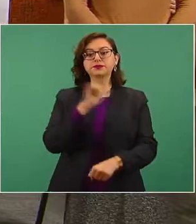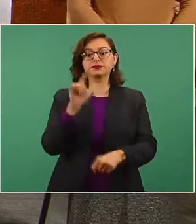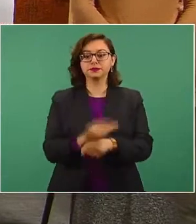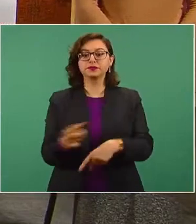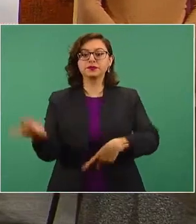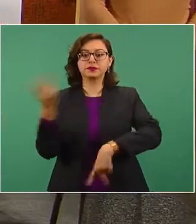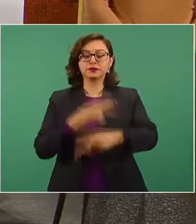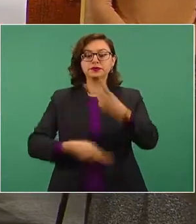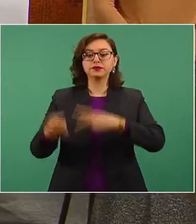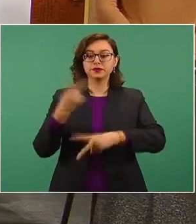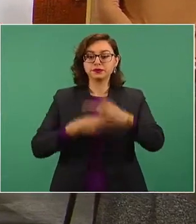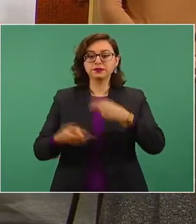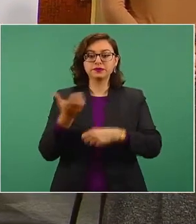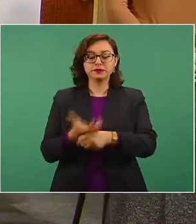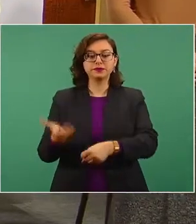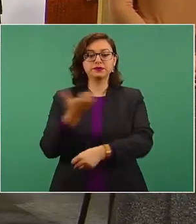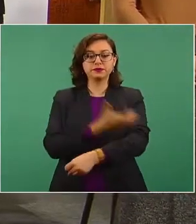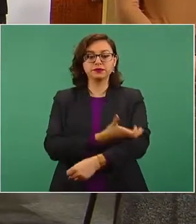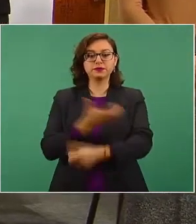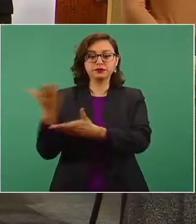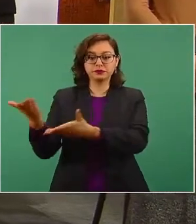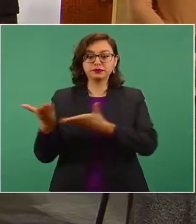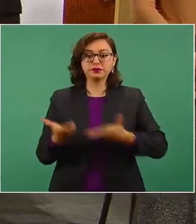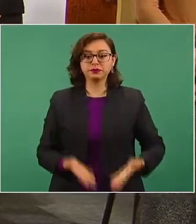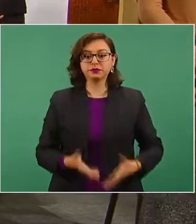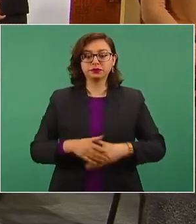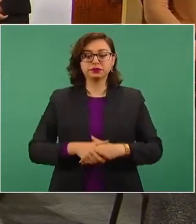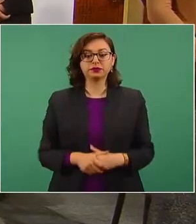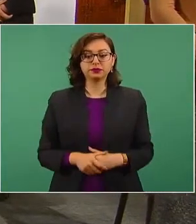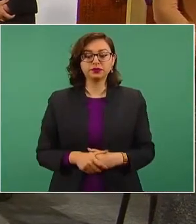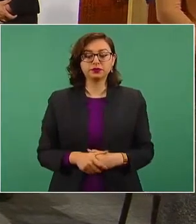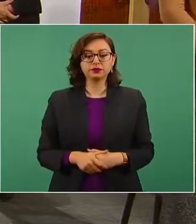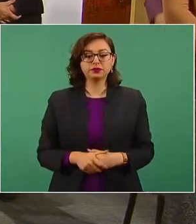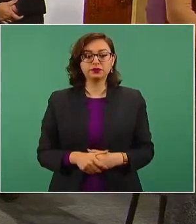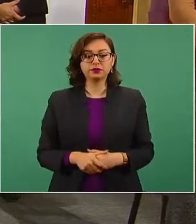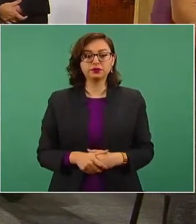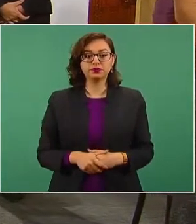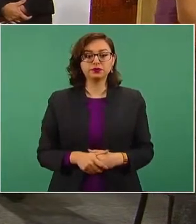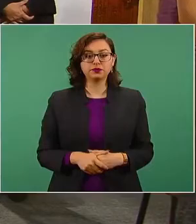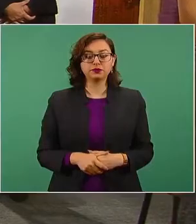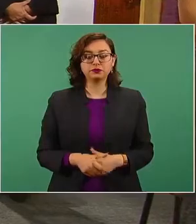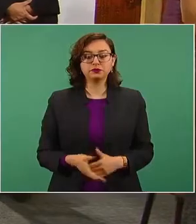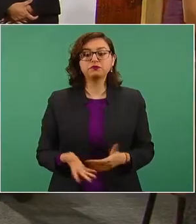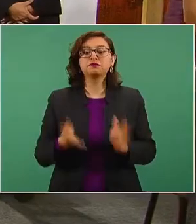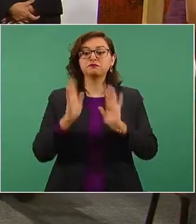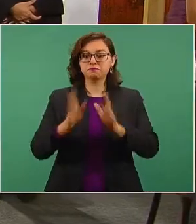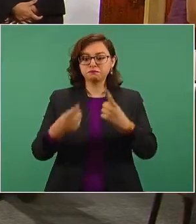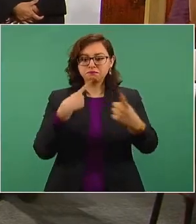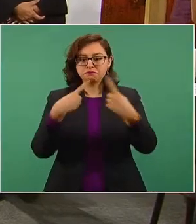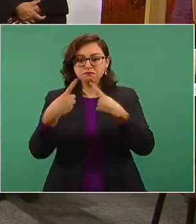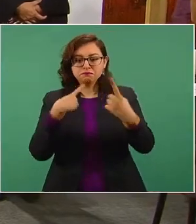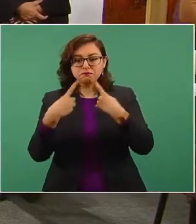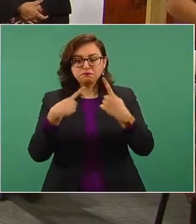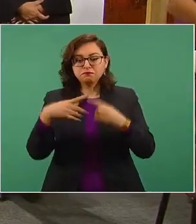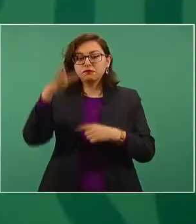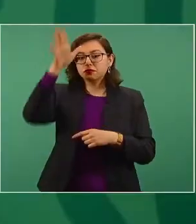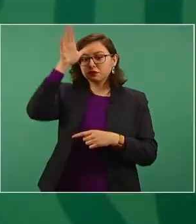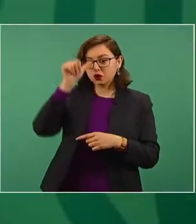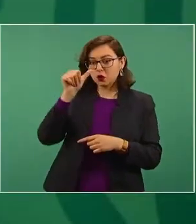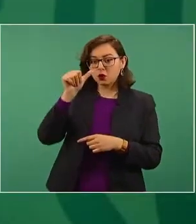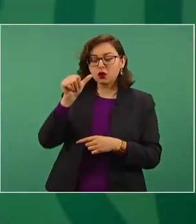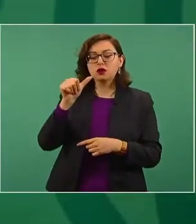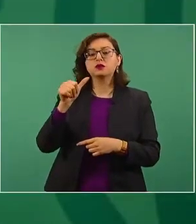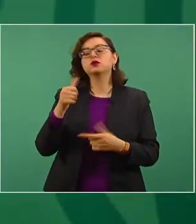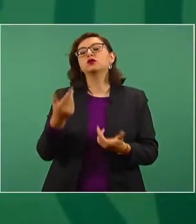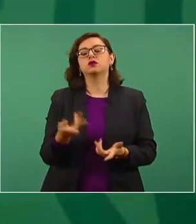Se acordó que a las 12 del día en la Secretaría de Gobernación se va a